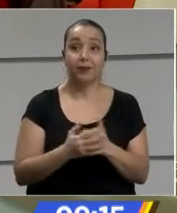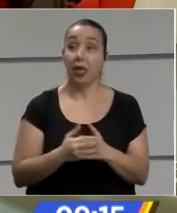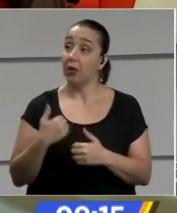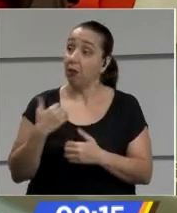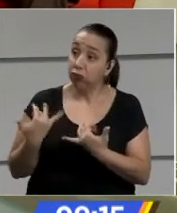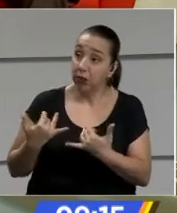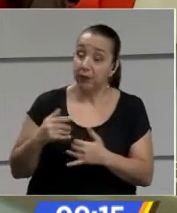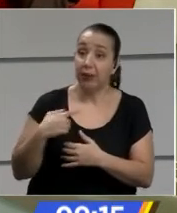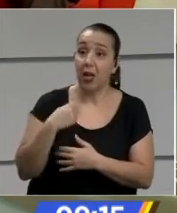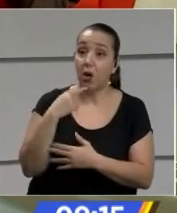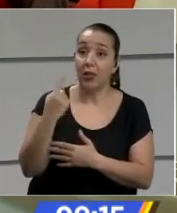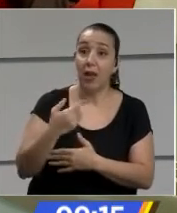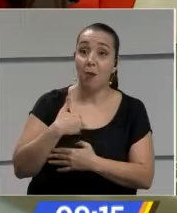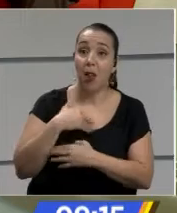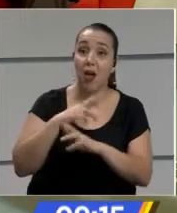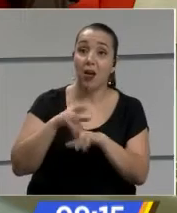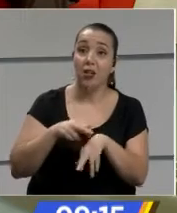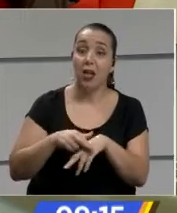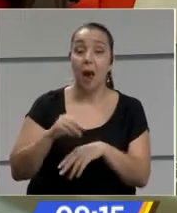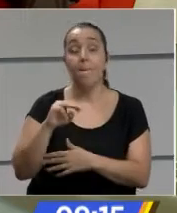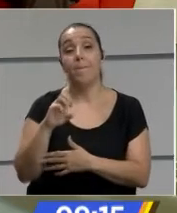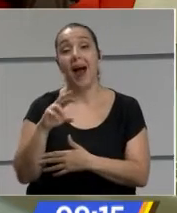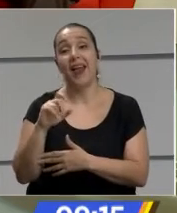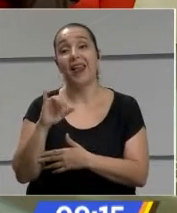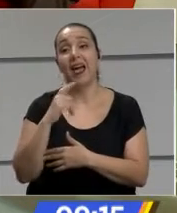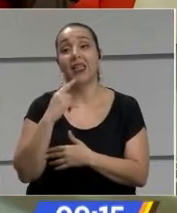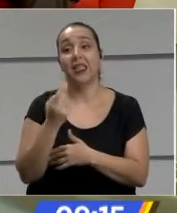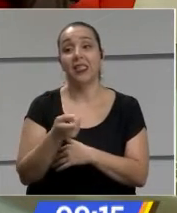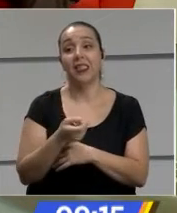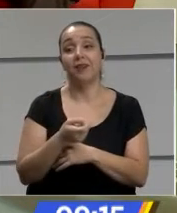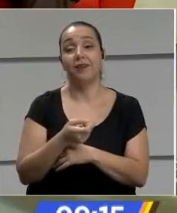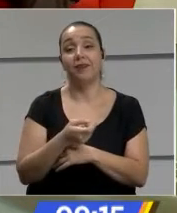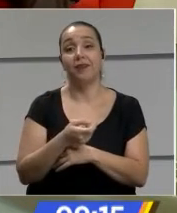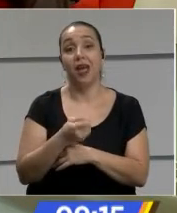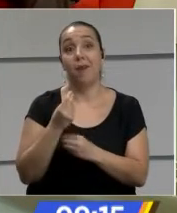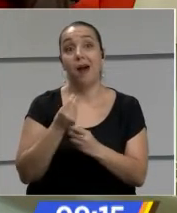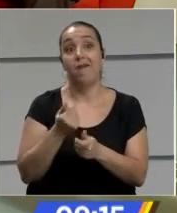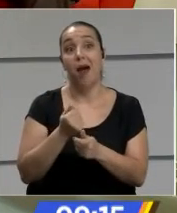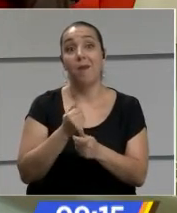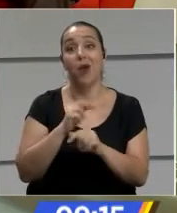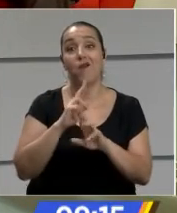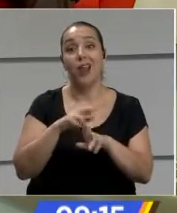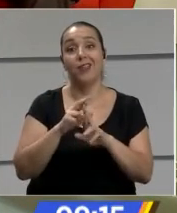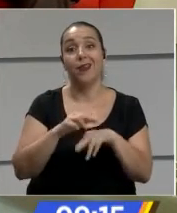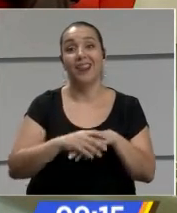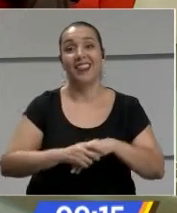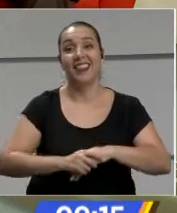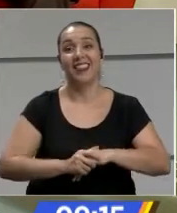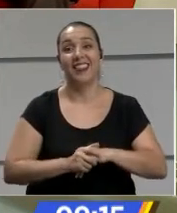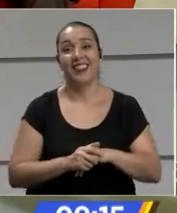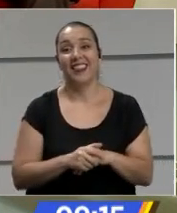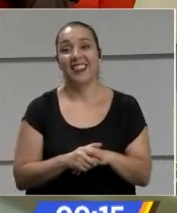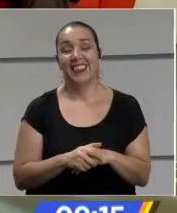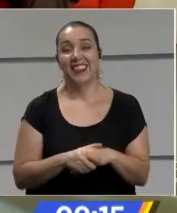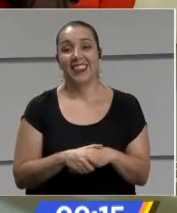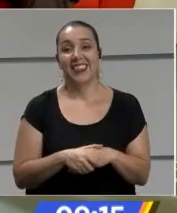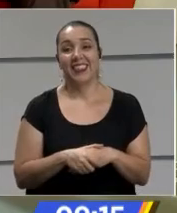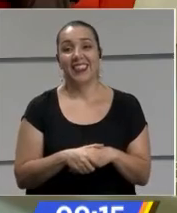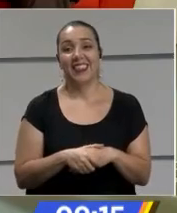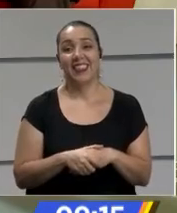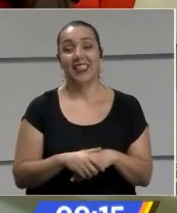por ahí? Pues María Montero, sí, María Montero es la que más rápido está contestando. Wow. Y ella dice que eso,